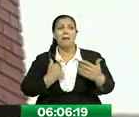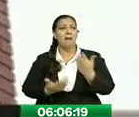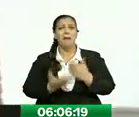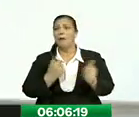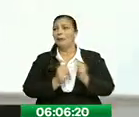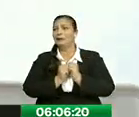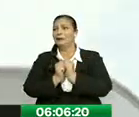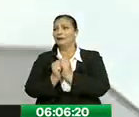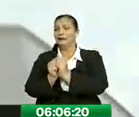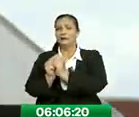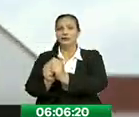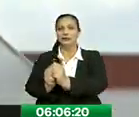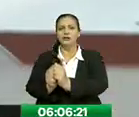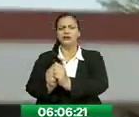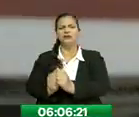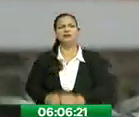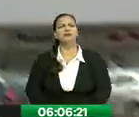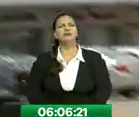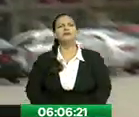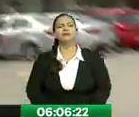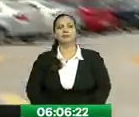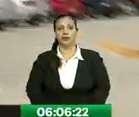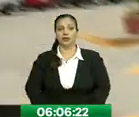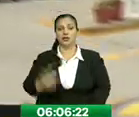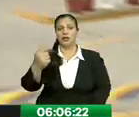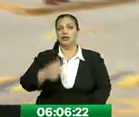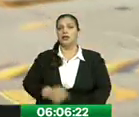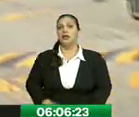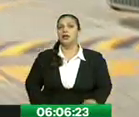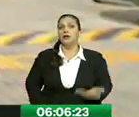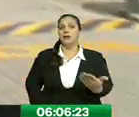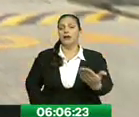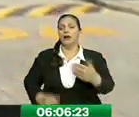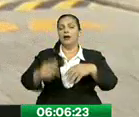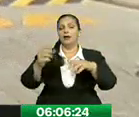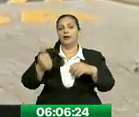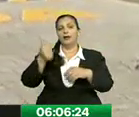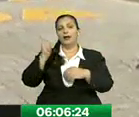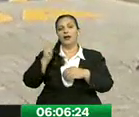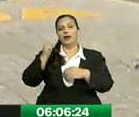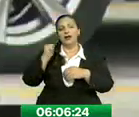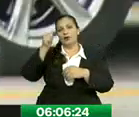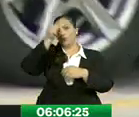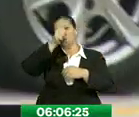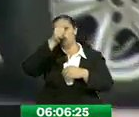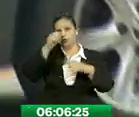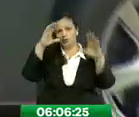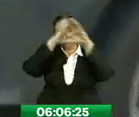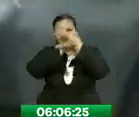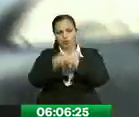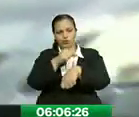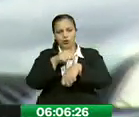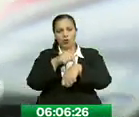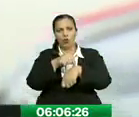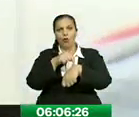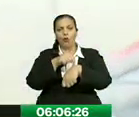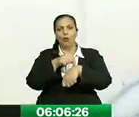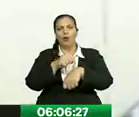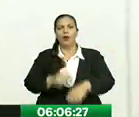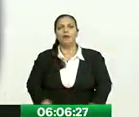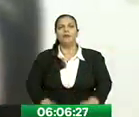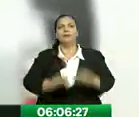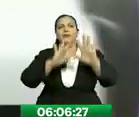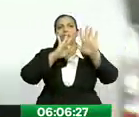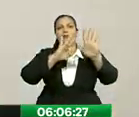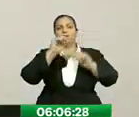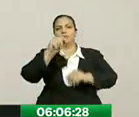Según los videos que observamos y que están en manos de la Policía Nacional, eran las 20 horas con 42 minutos. Faltaban tan solo 12 minutos para que